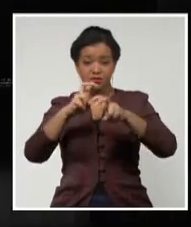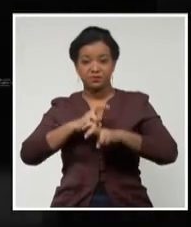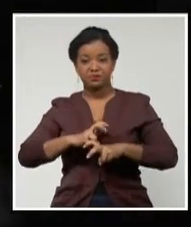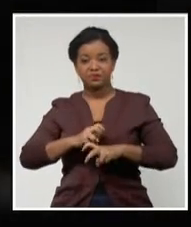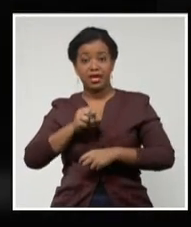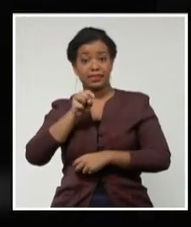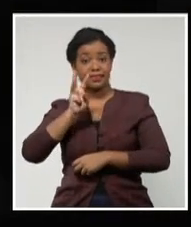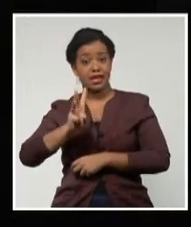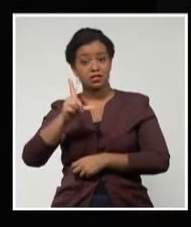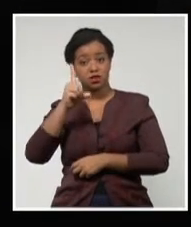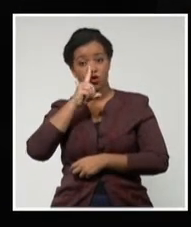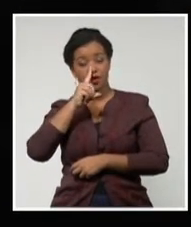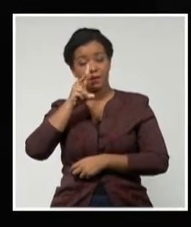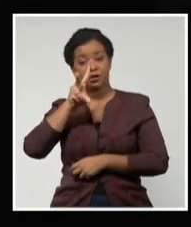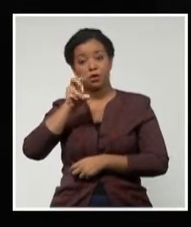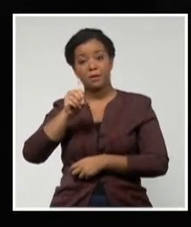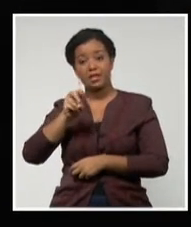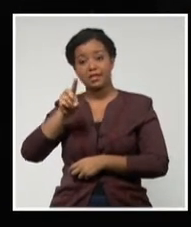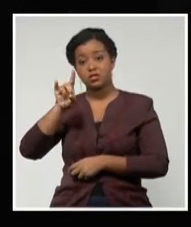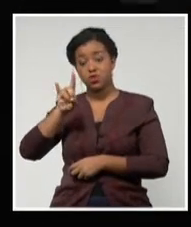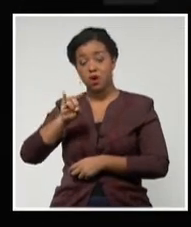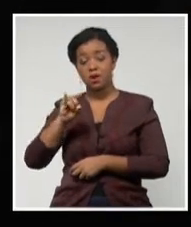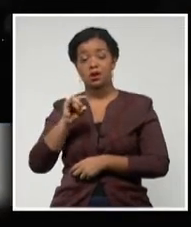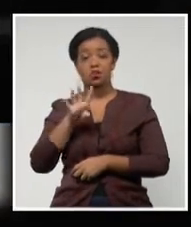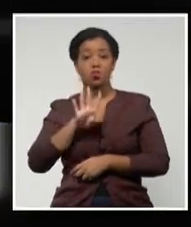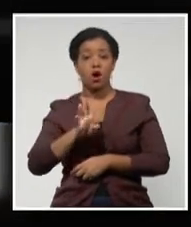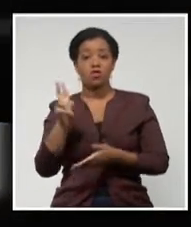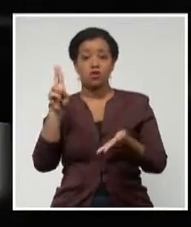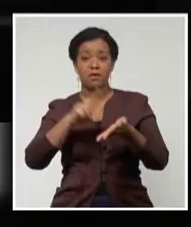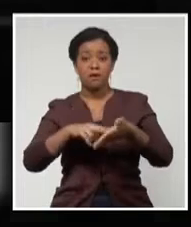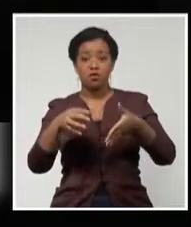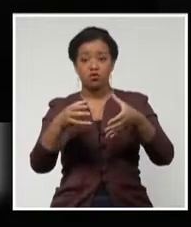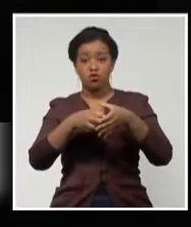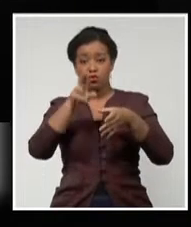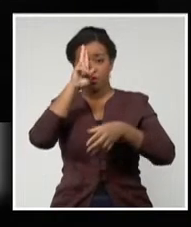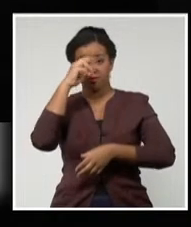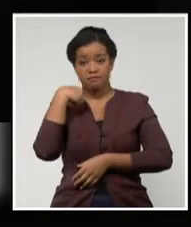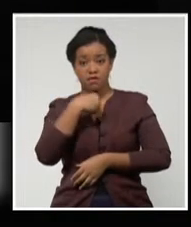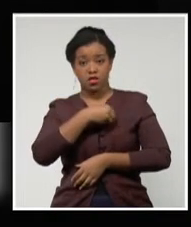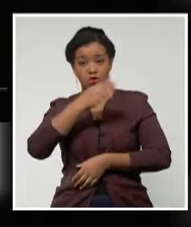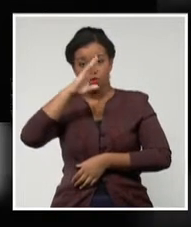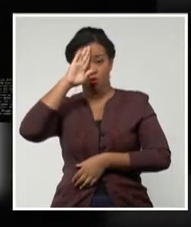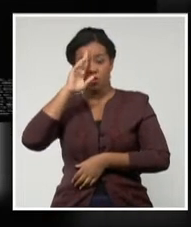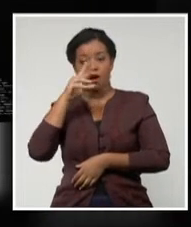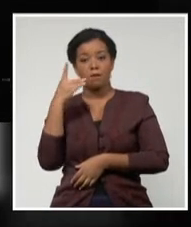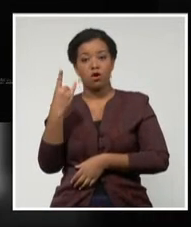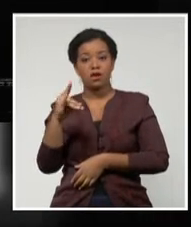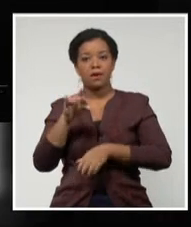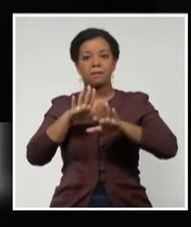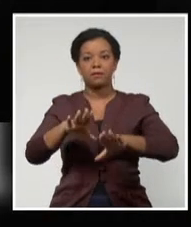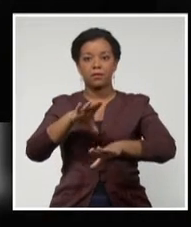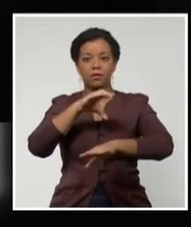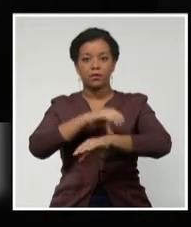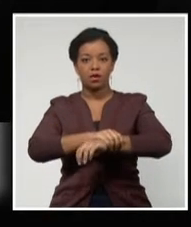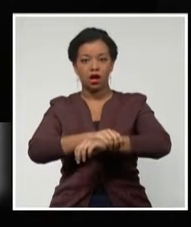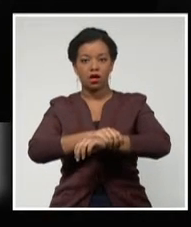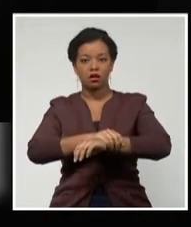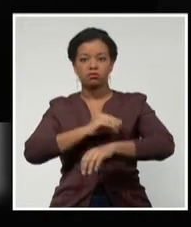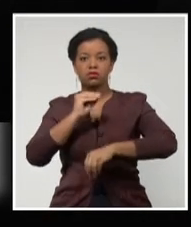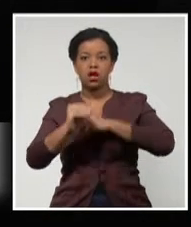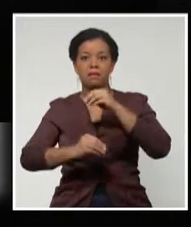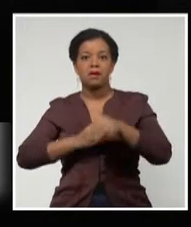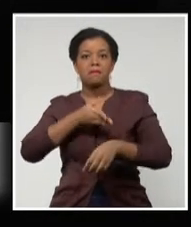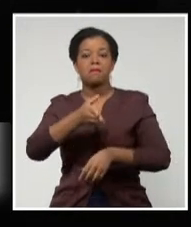de 2019, 4 miembros de la Brigada Médica de Cuba en Bolivia fueron detenidos en el Alto cuando se trasladaban a su local